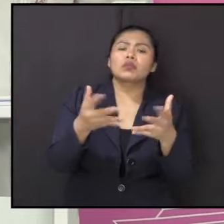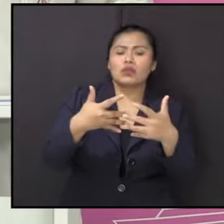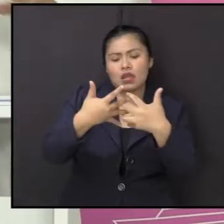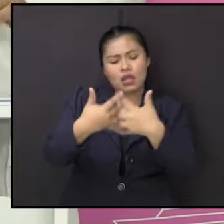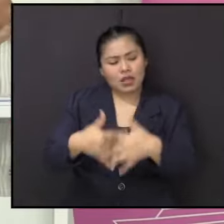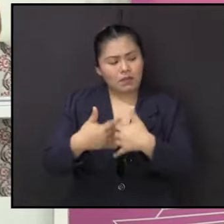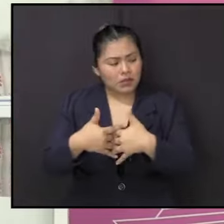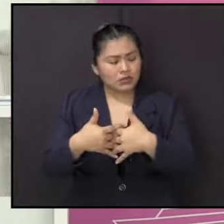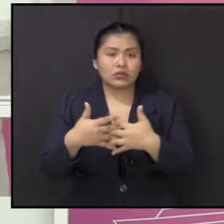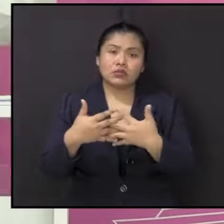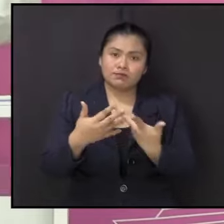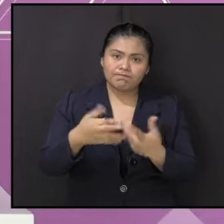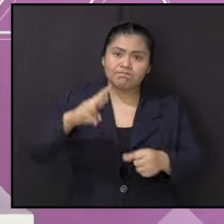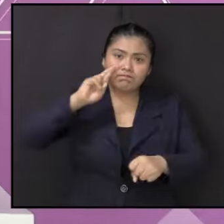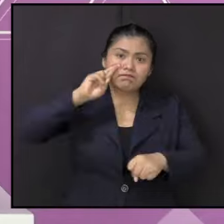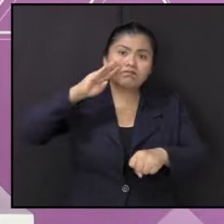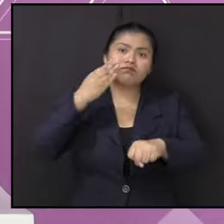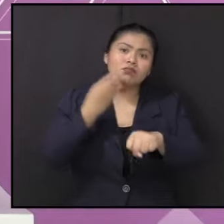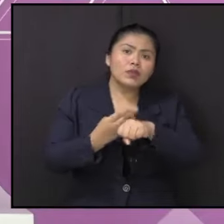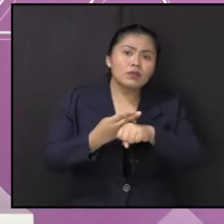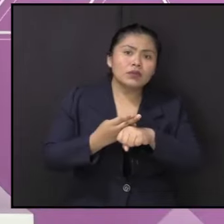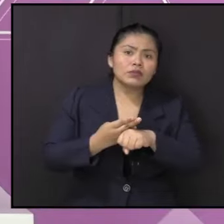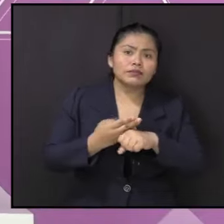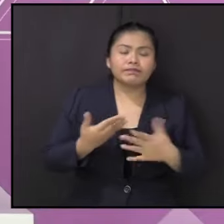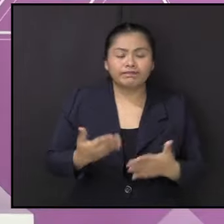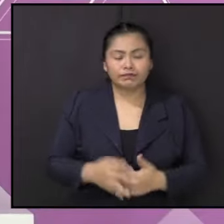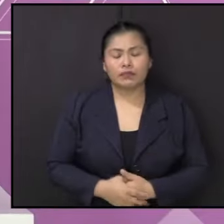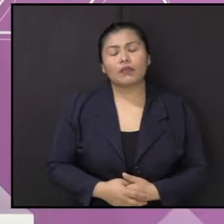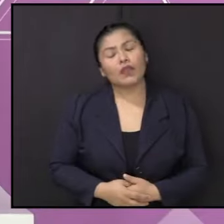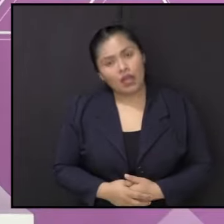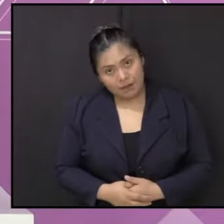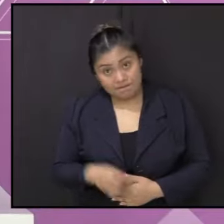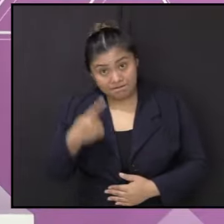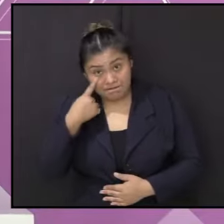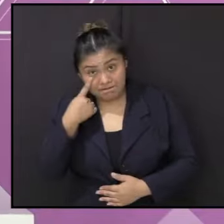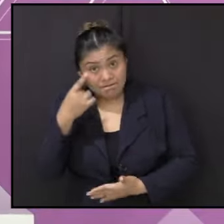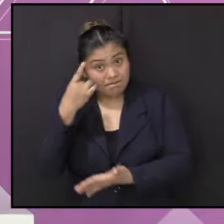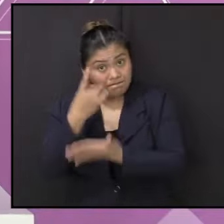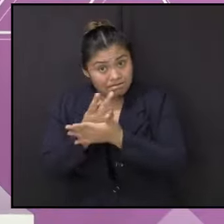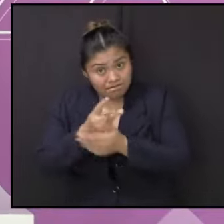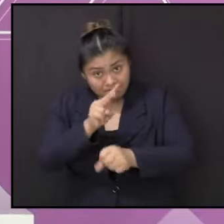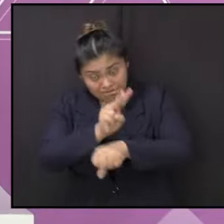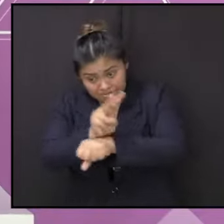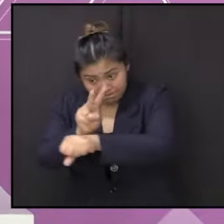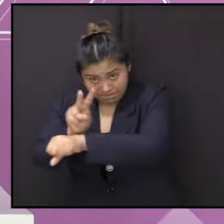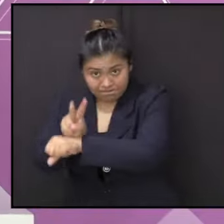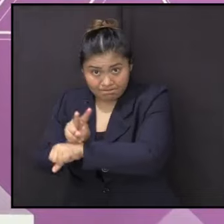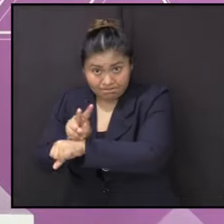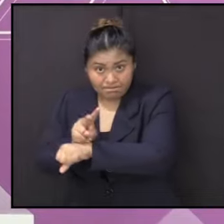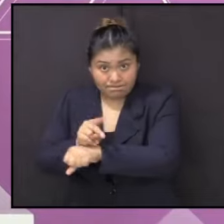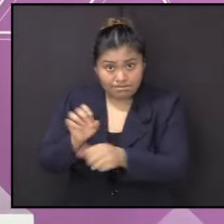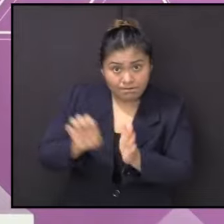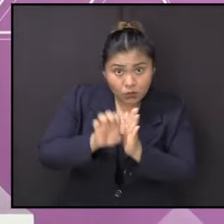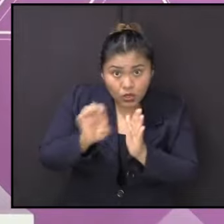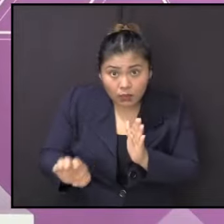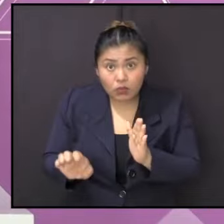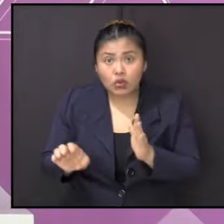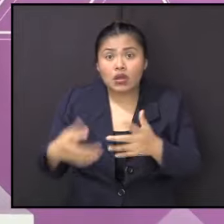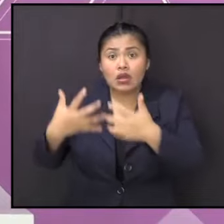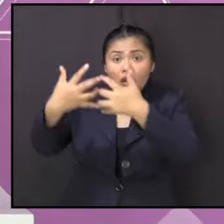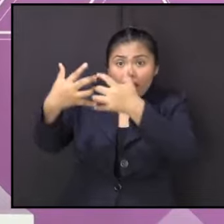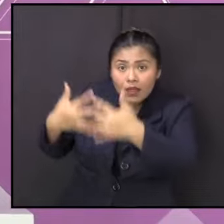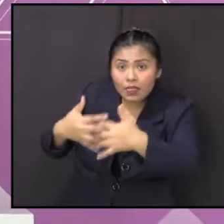le harían? A través de un organismo de vigilancia, precisamente porque si bien las industrias traen un desarrollo económico, también traen destrucción